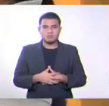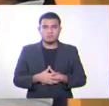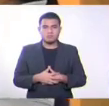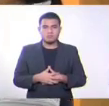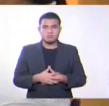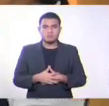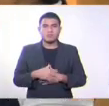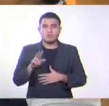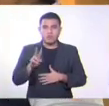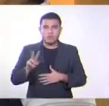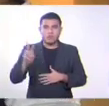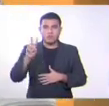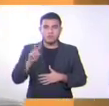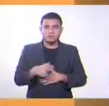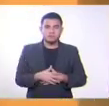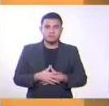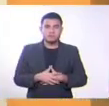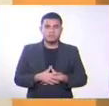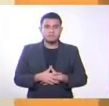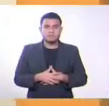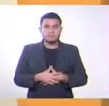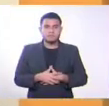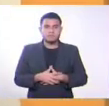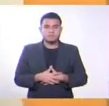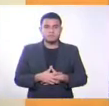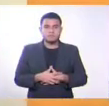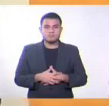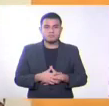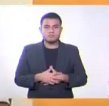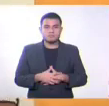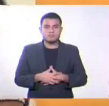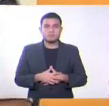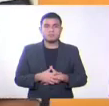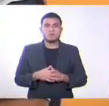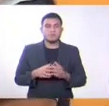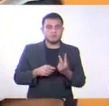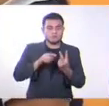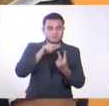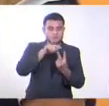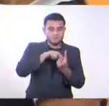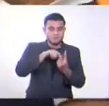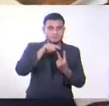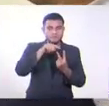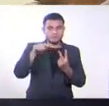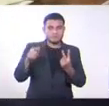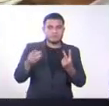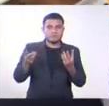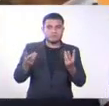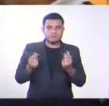al Cuadrado. cuadrado. Ahora vamos a operar esto que nos quedó acá adentro.